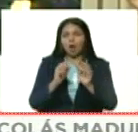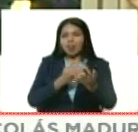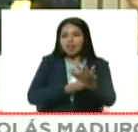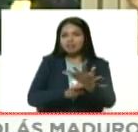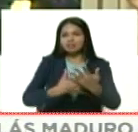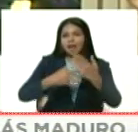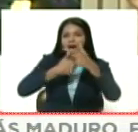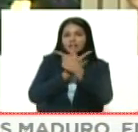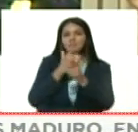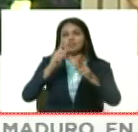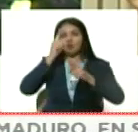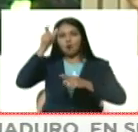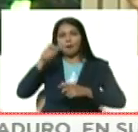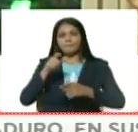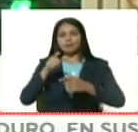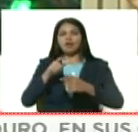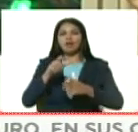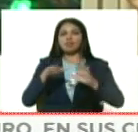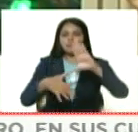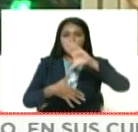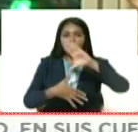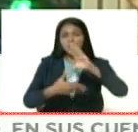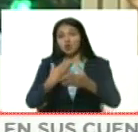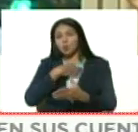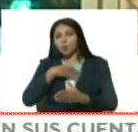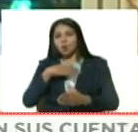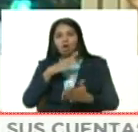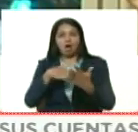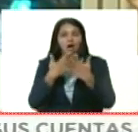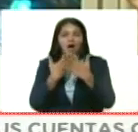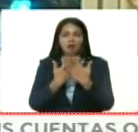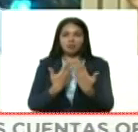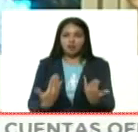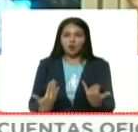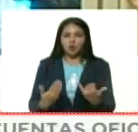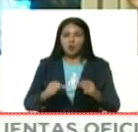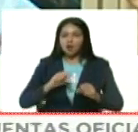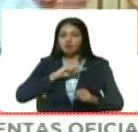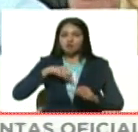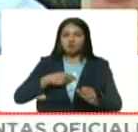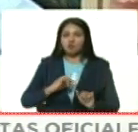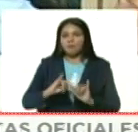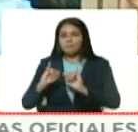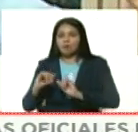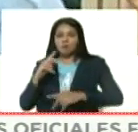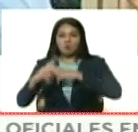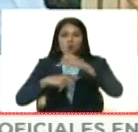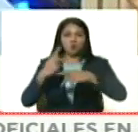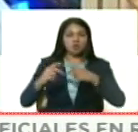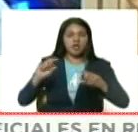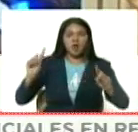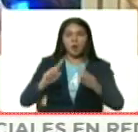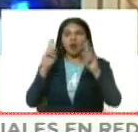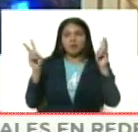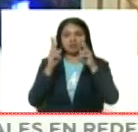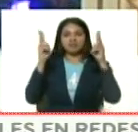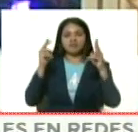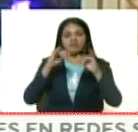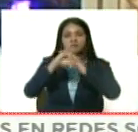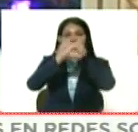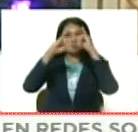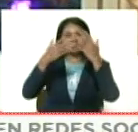sangre de los libertadores de América. Y no han podido ni podrán con nosotros. Producir es vencer. Felicidades a